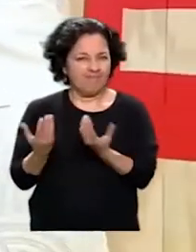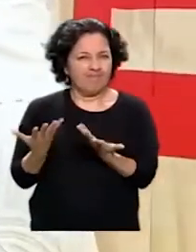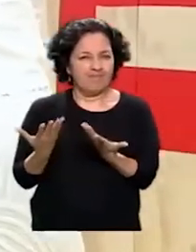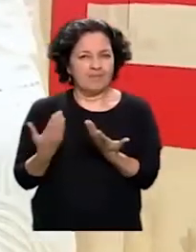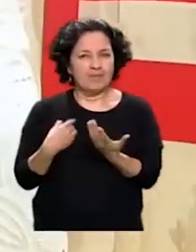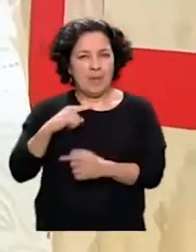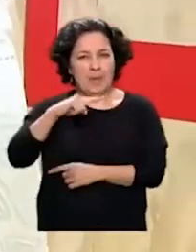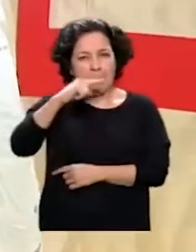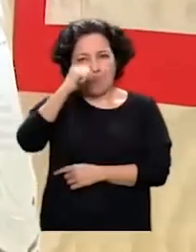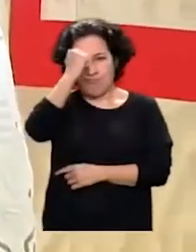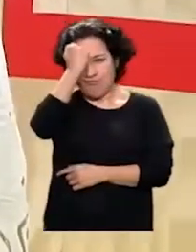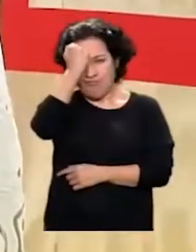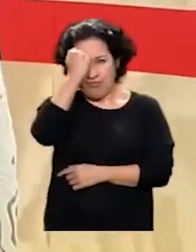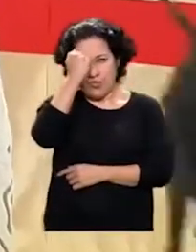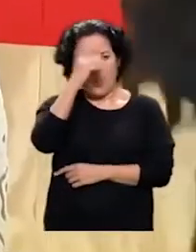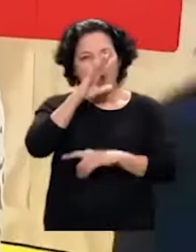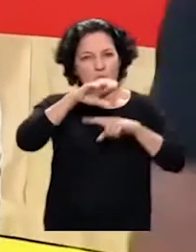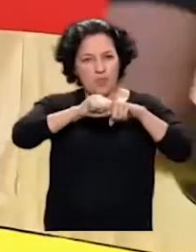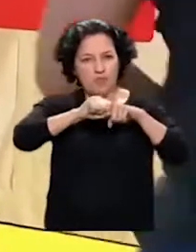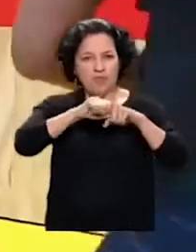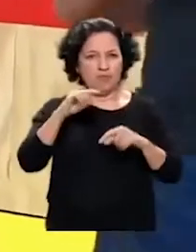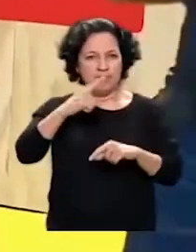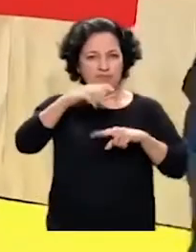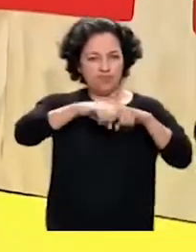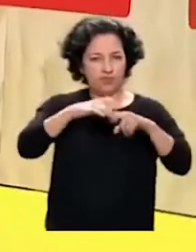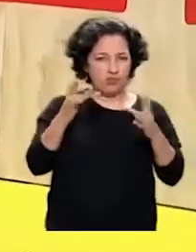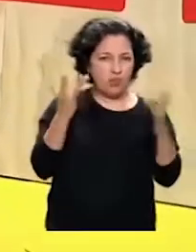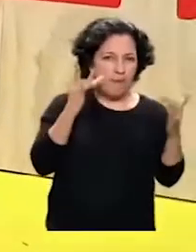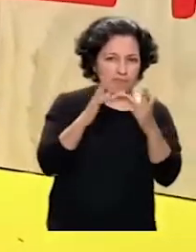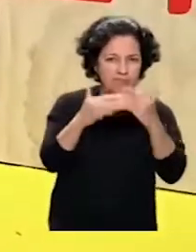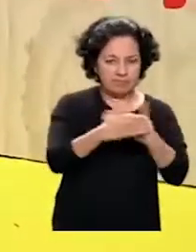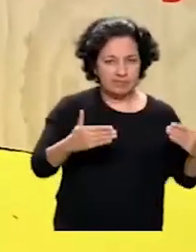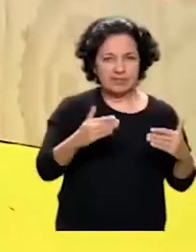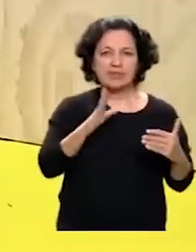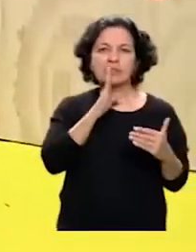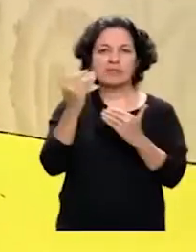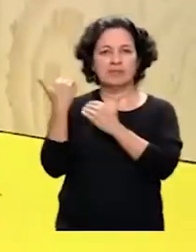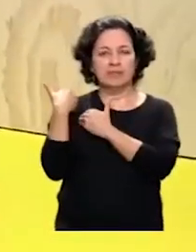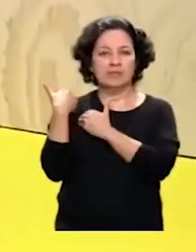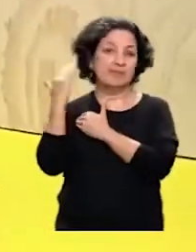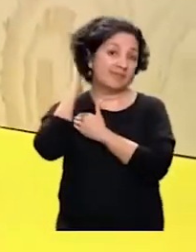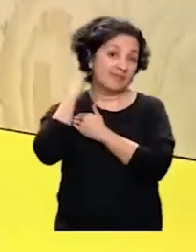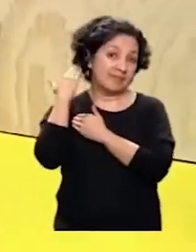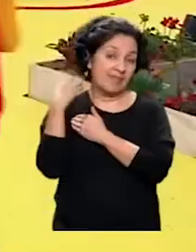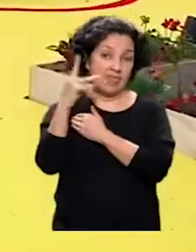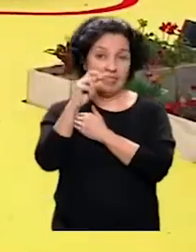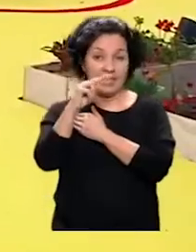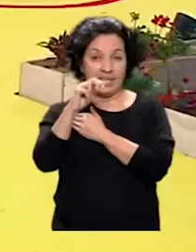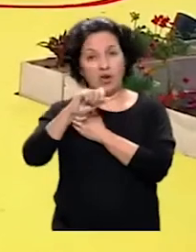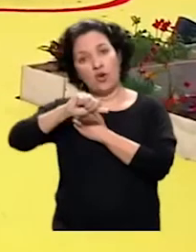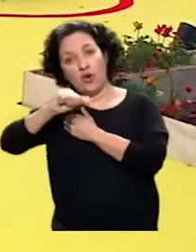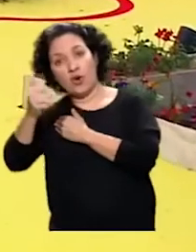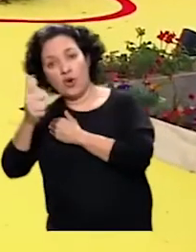ahora con el primer puesto. Hacen entrega el alcalde de Medellín, Daniel Quintero, y